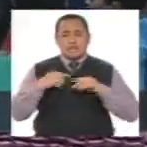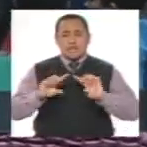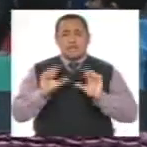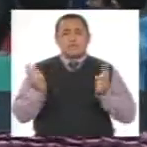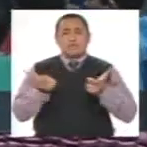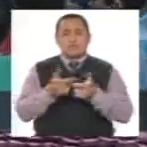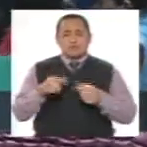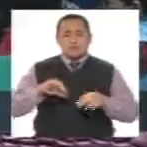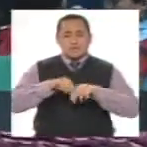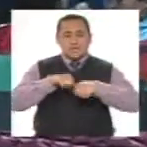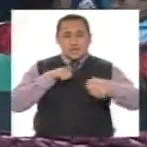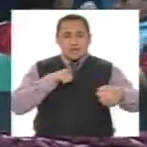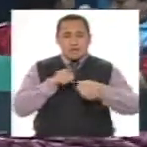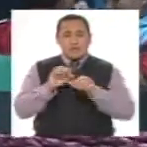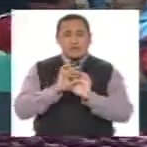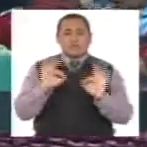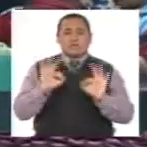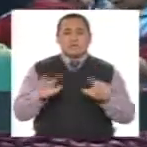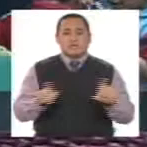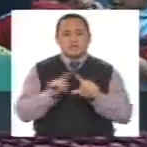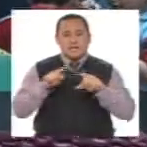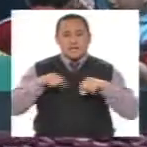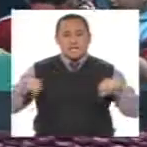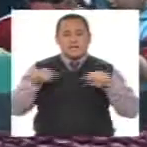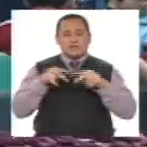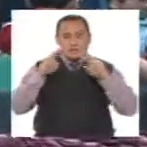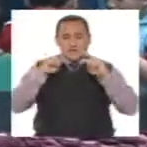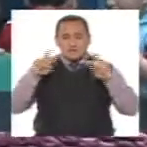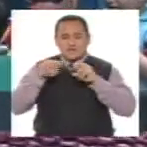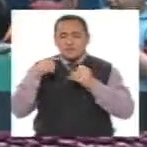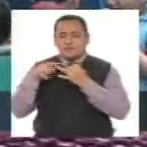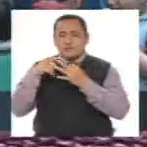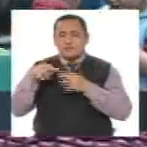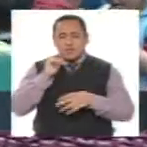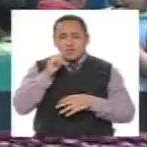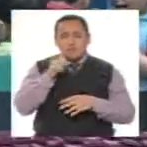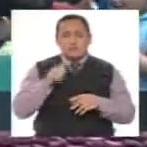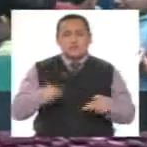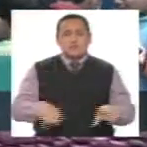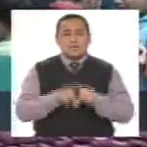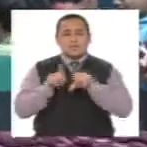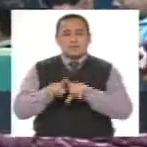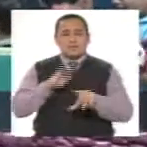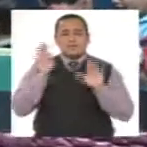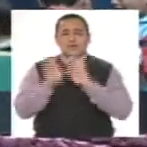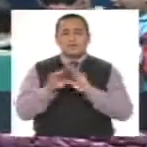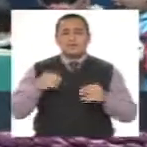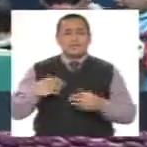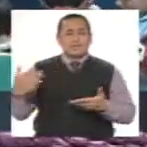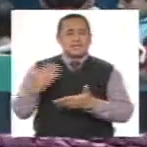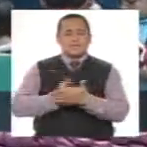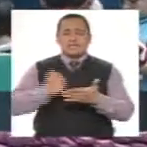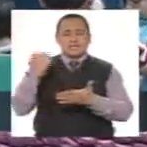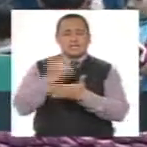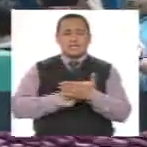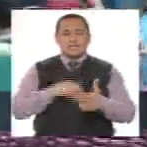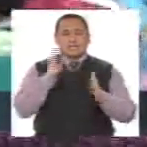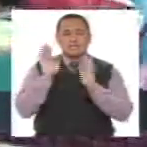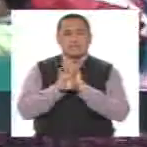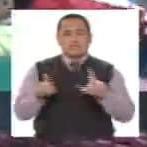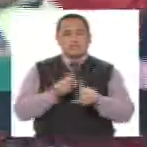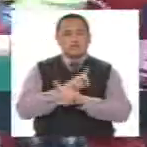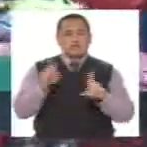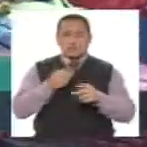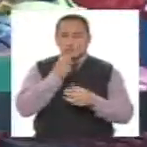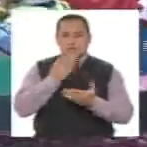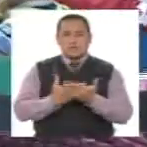de loncheras saludables y son ellos los que revisan la lonchera todos los días y decomisan lo que